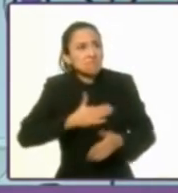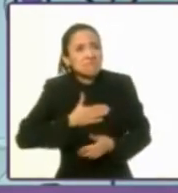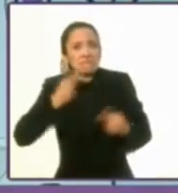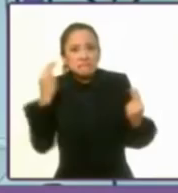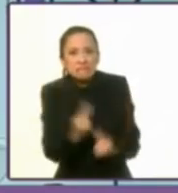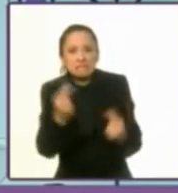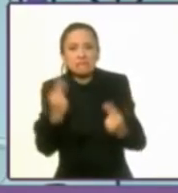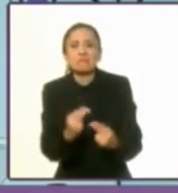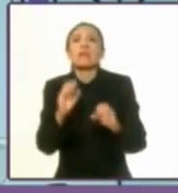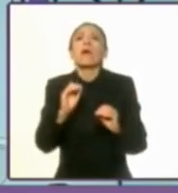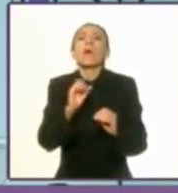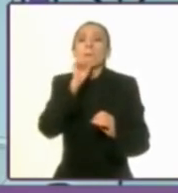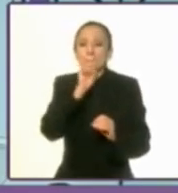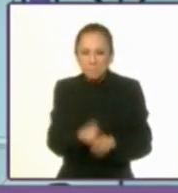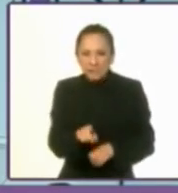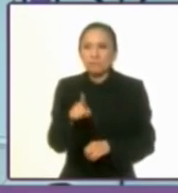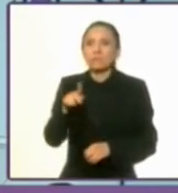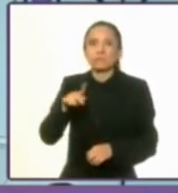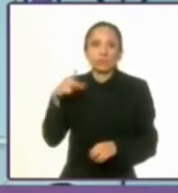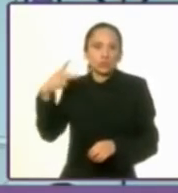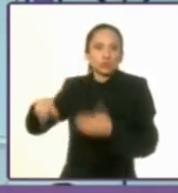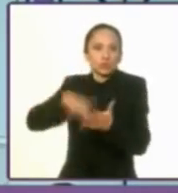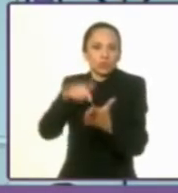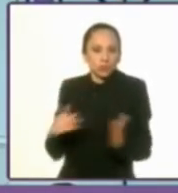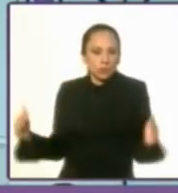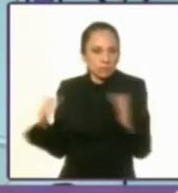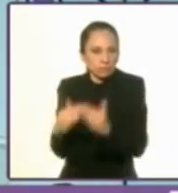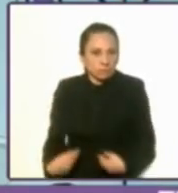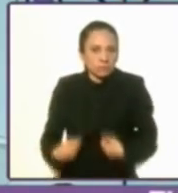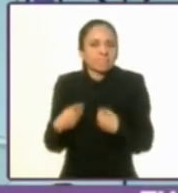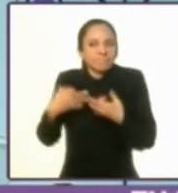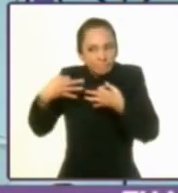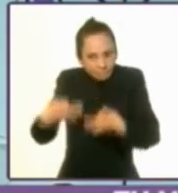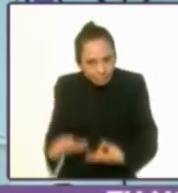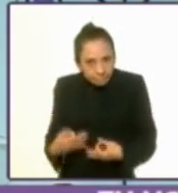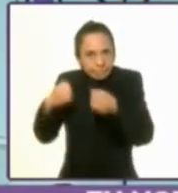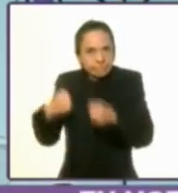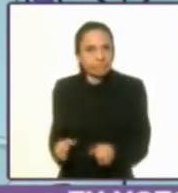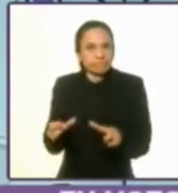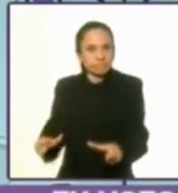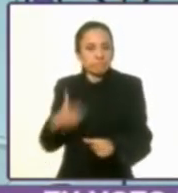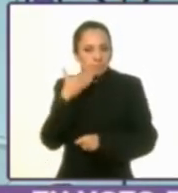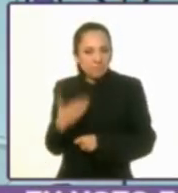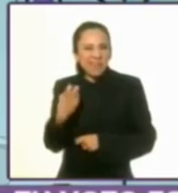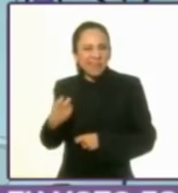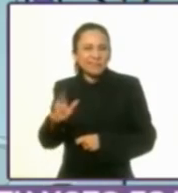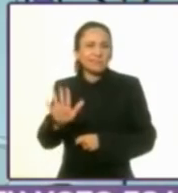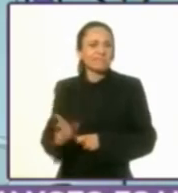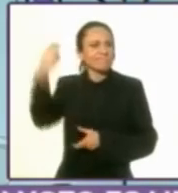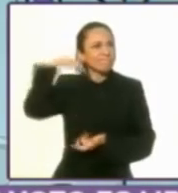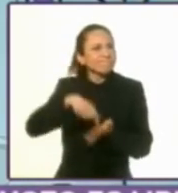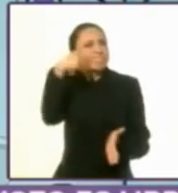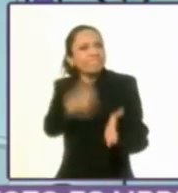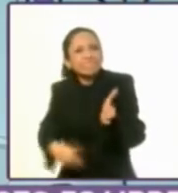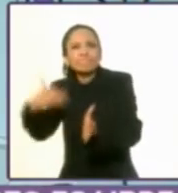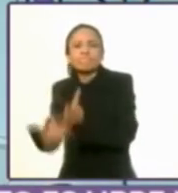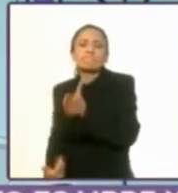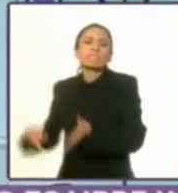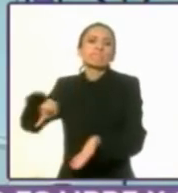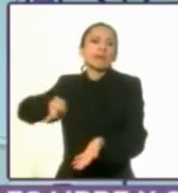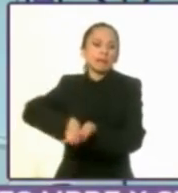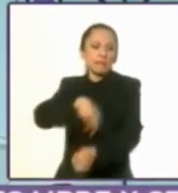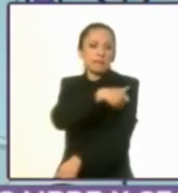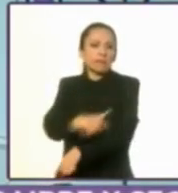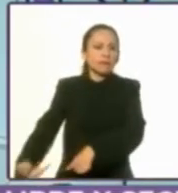seguro el lugar donde vives eso es lo que ha traído emociones encontradas en las familias necesitamos